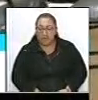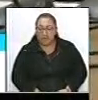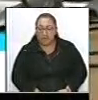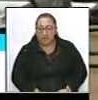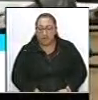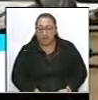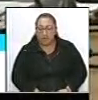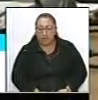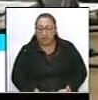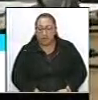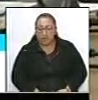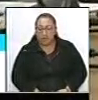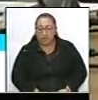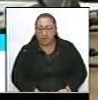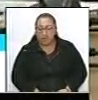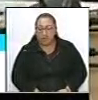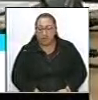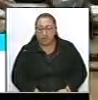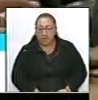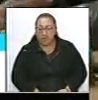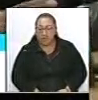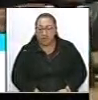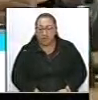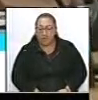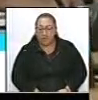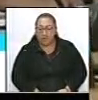Jimmy Paul Ramos Cáceres, de la Municipalidad de Pueblo Libre.